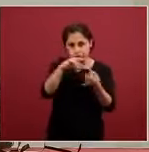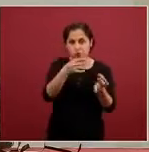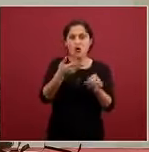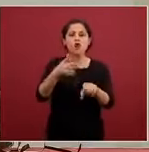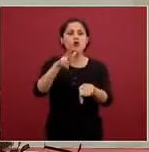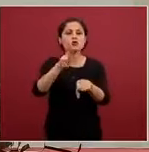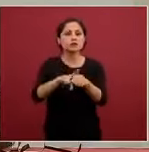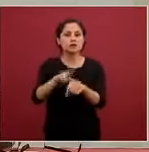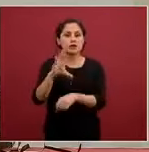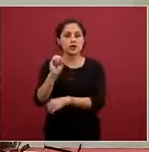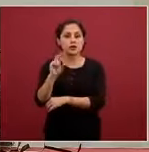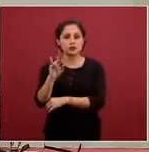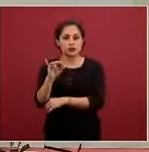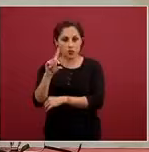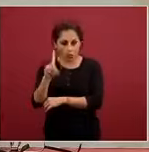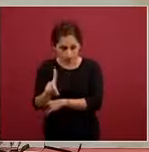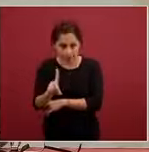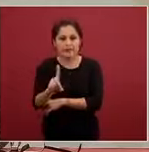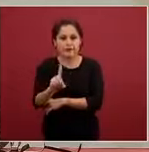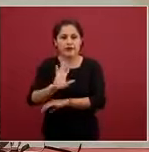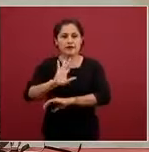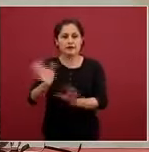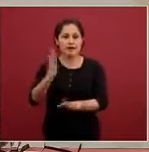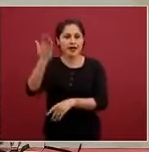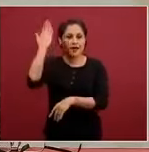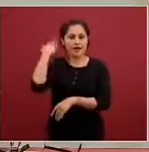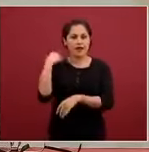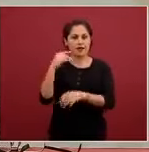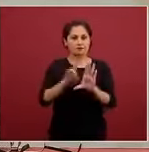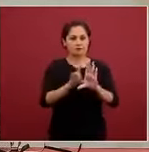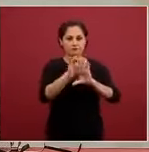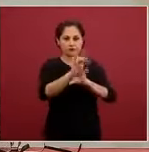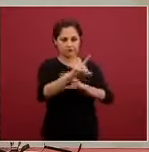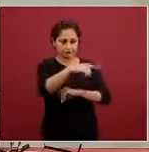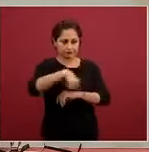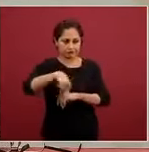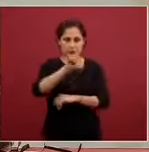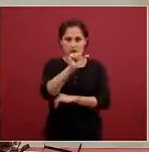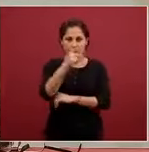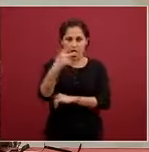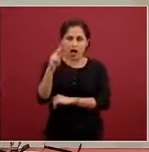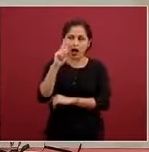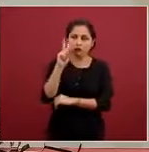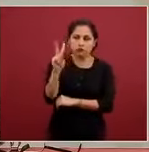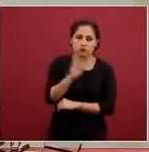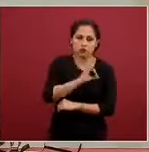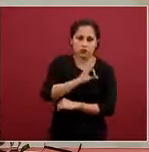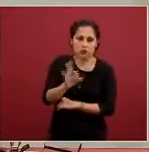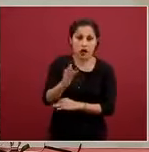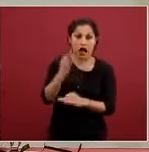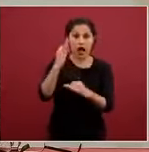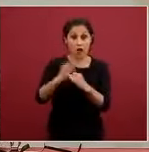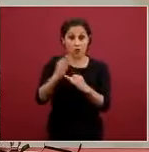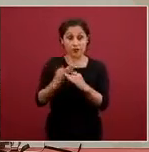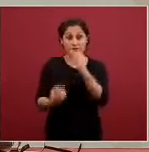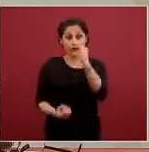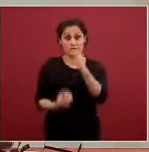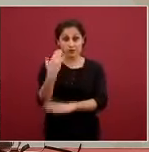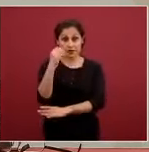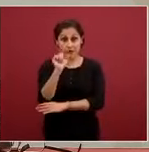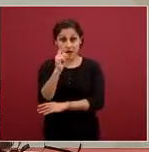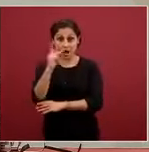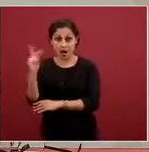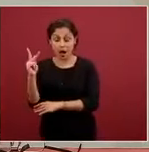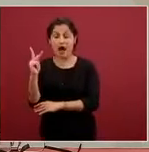hospitales COVID. Es más, sus tres preguntas son las que están relacionadas. Entonces, por eso seleccionamos esto para el momento de fase 3 tener ya